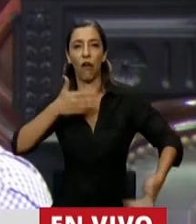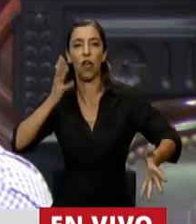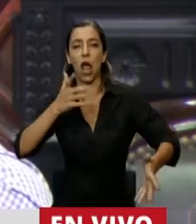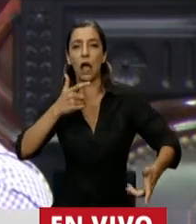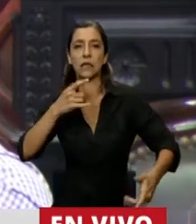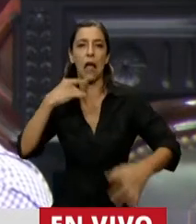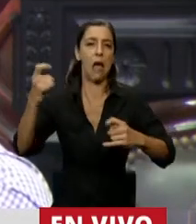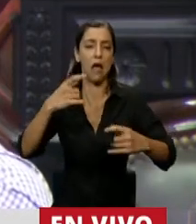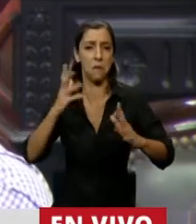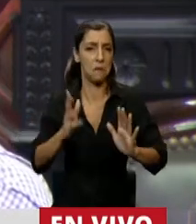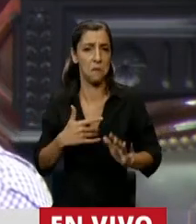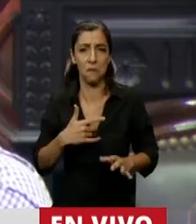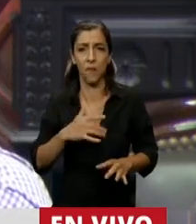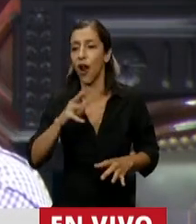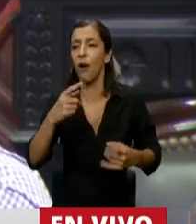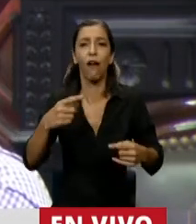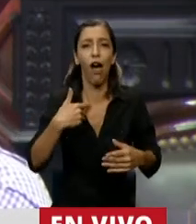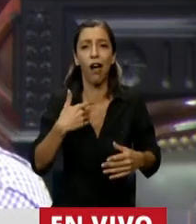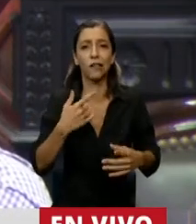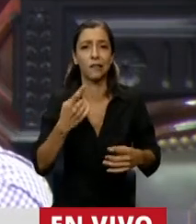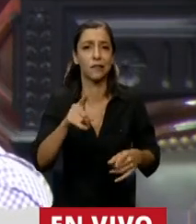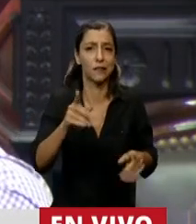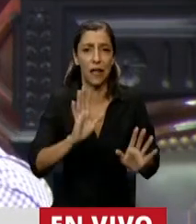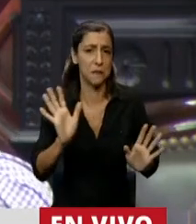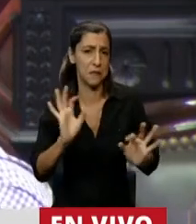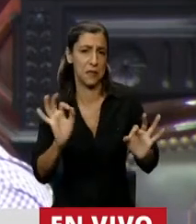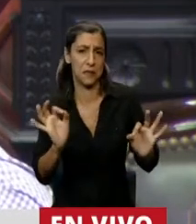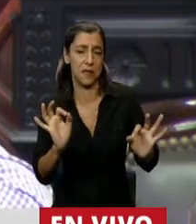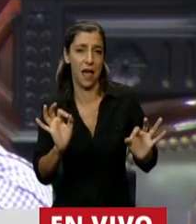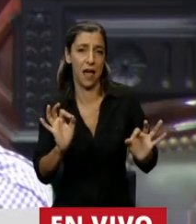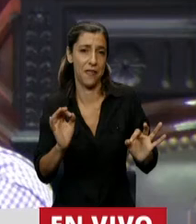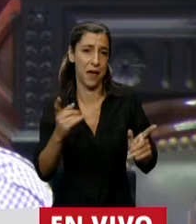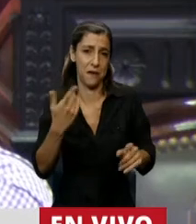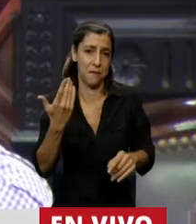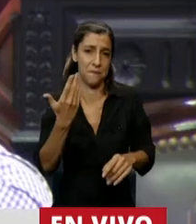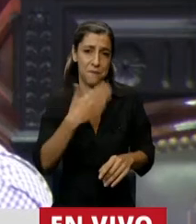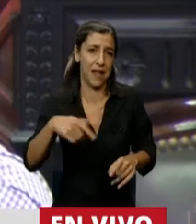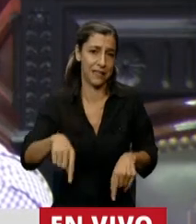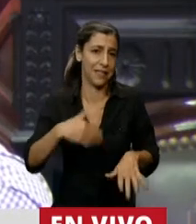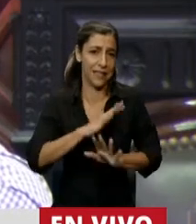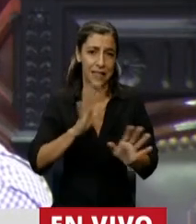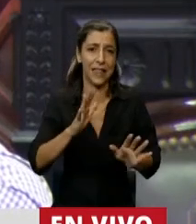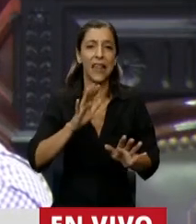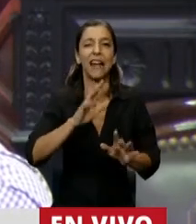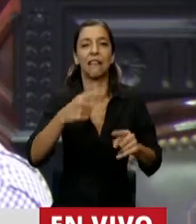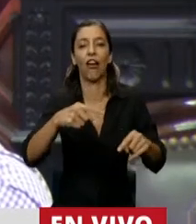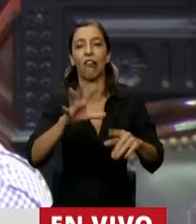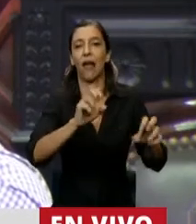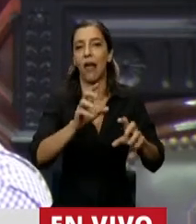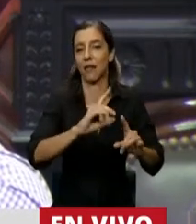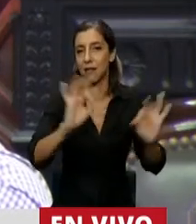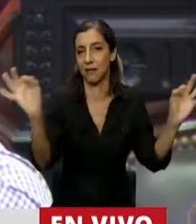nadie le intentó robar una lapicera del estrado, ni a usted ni al presidente de esta casa, al doctor